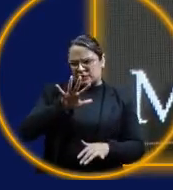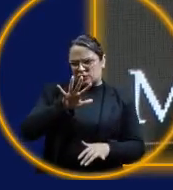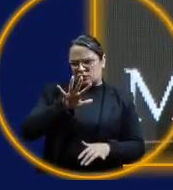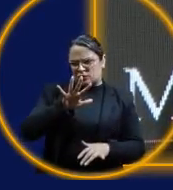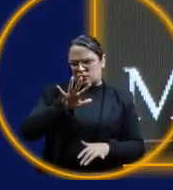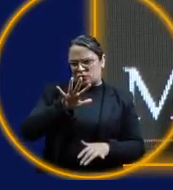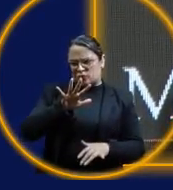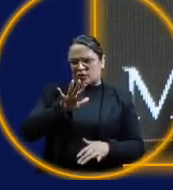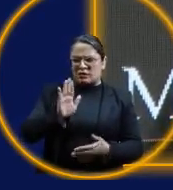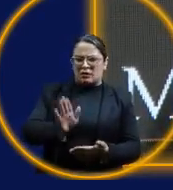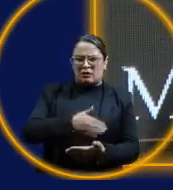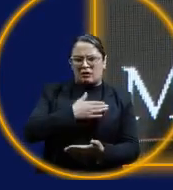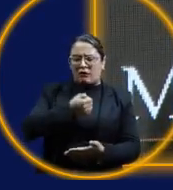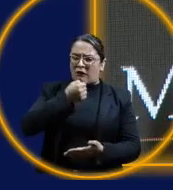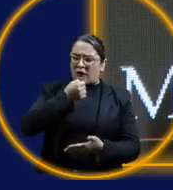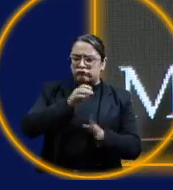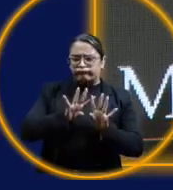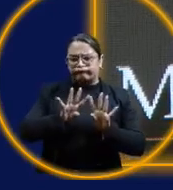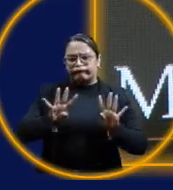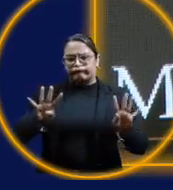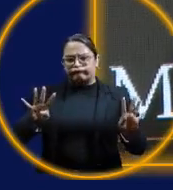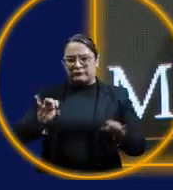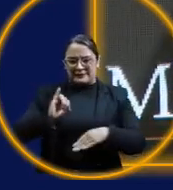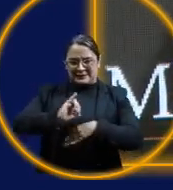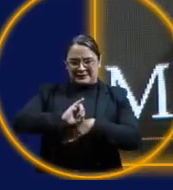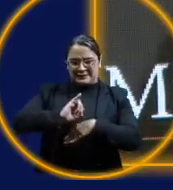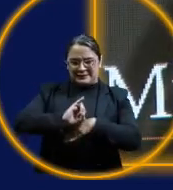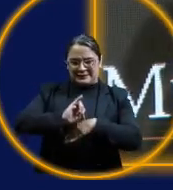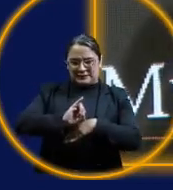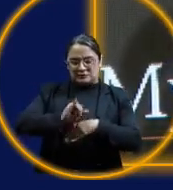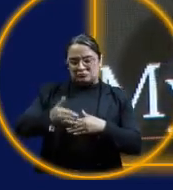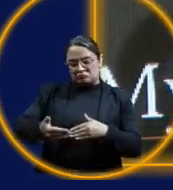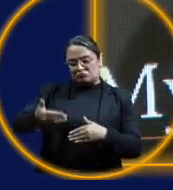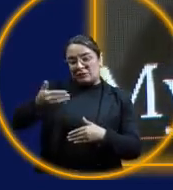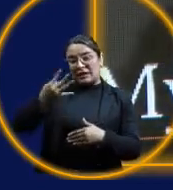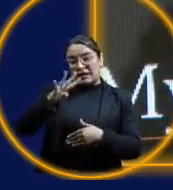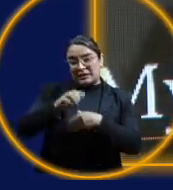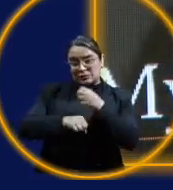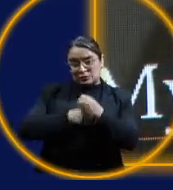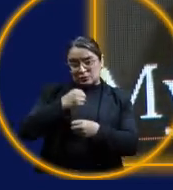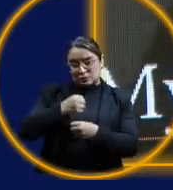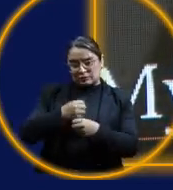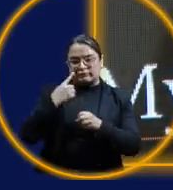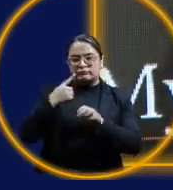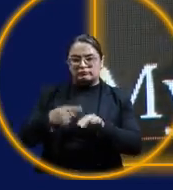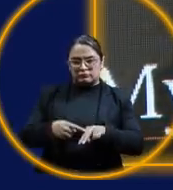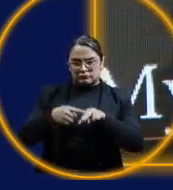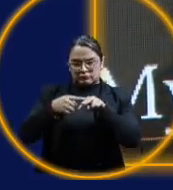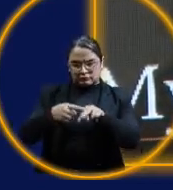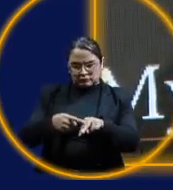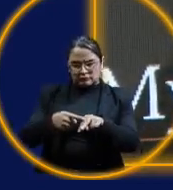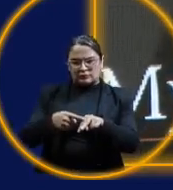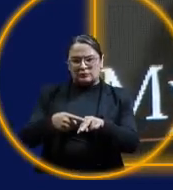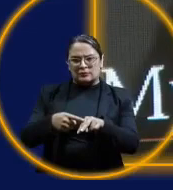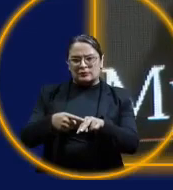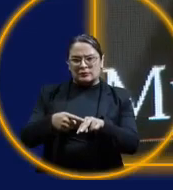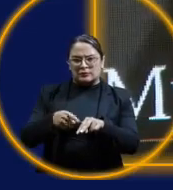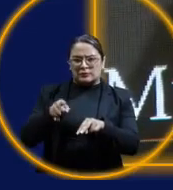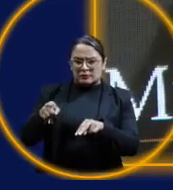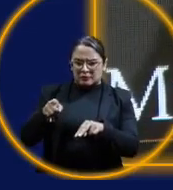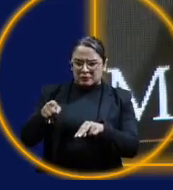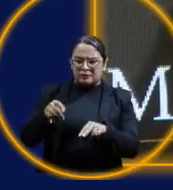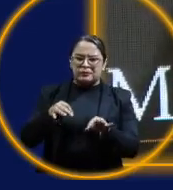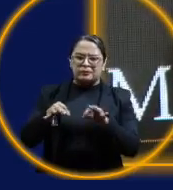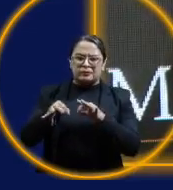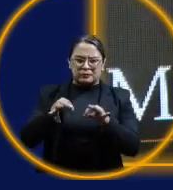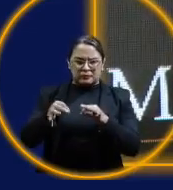cantaba en el coro de la iglesia y cuando tenía 14 años Me presentaron a tor y perdí mi dice aquí está